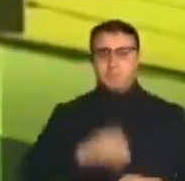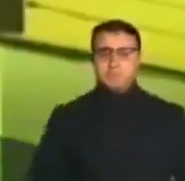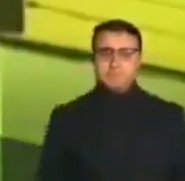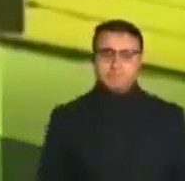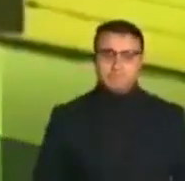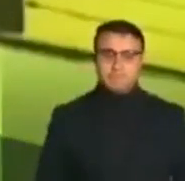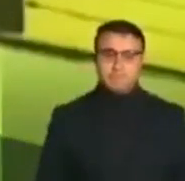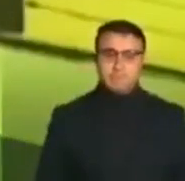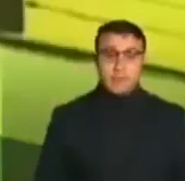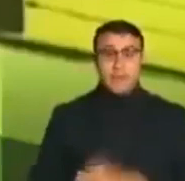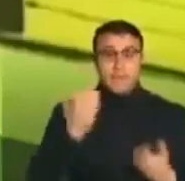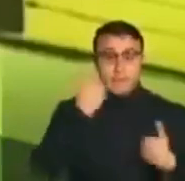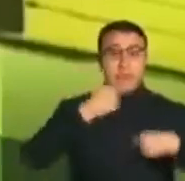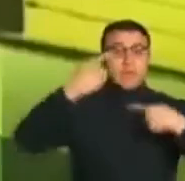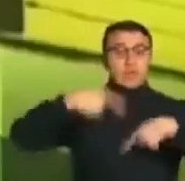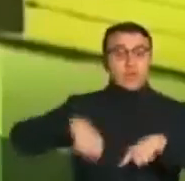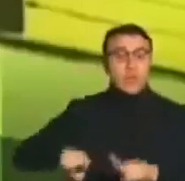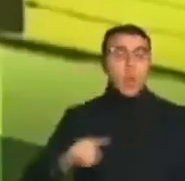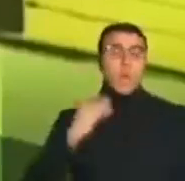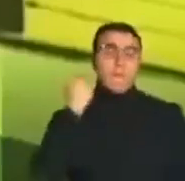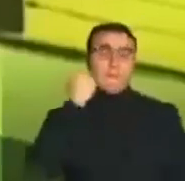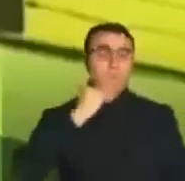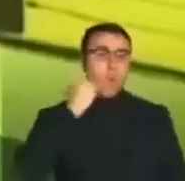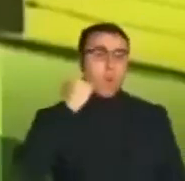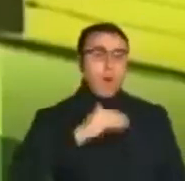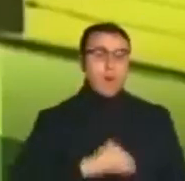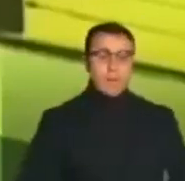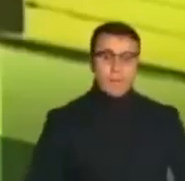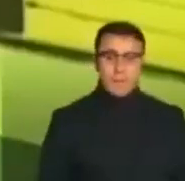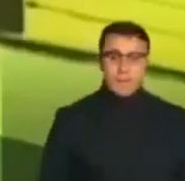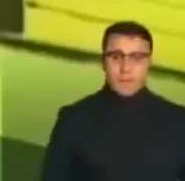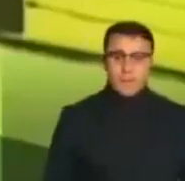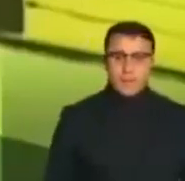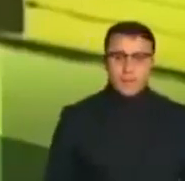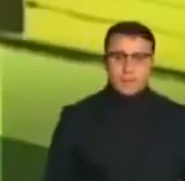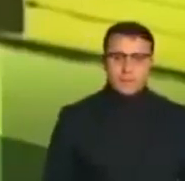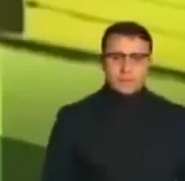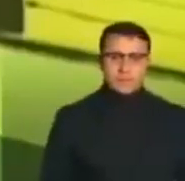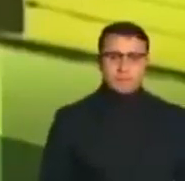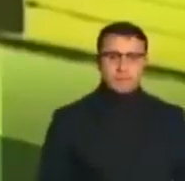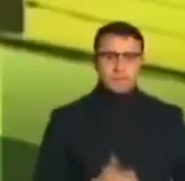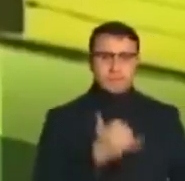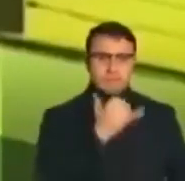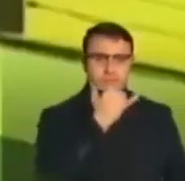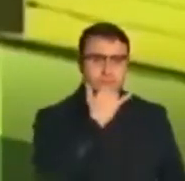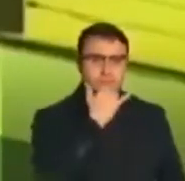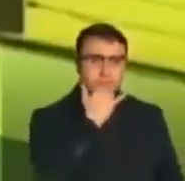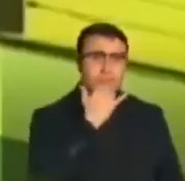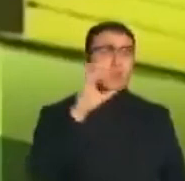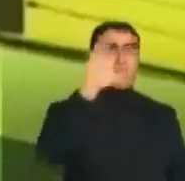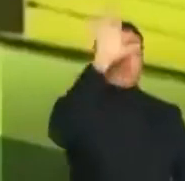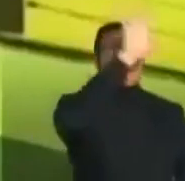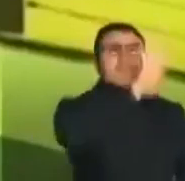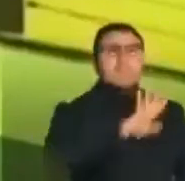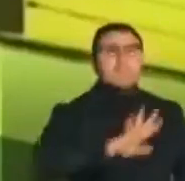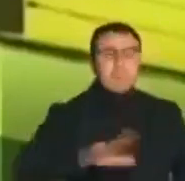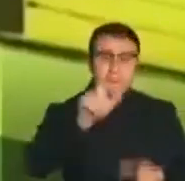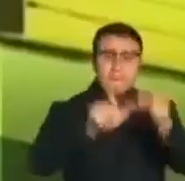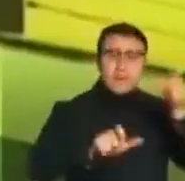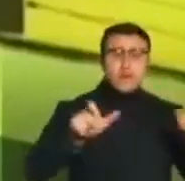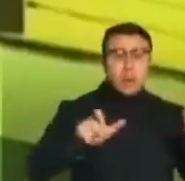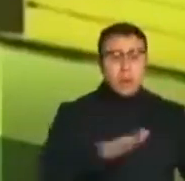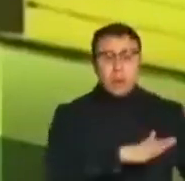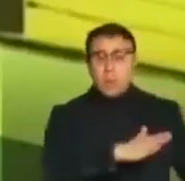Una enfermedad de la mujer. ¿Qué pasa con la mortalidad por cáncer de mama en Colombia?